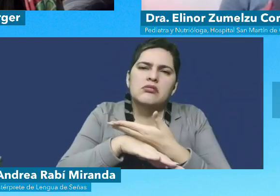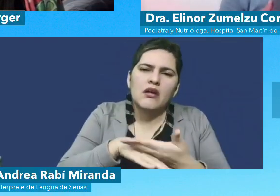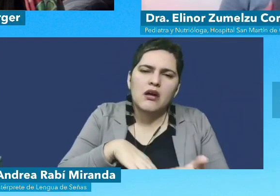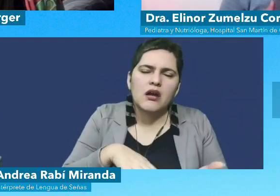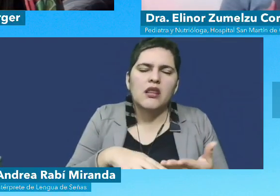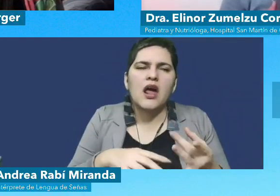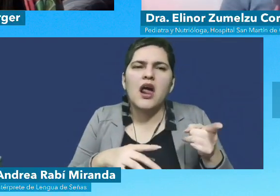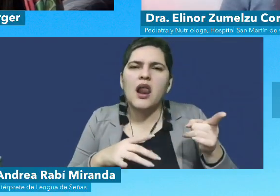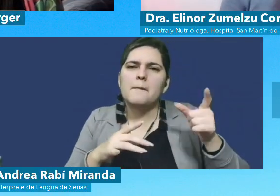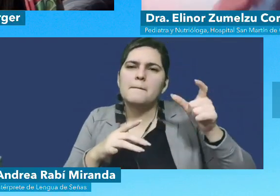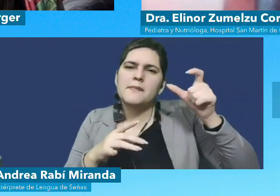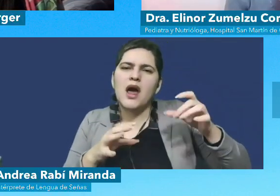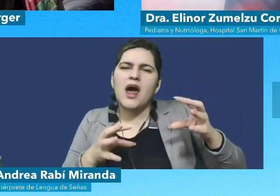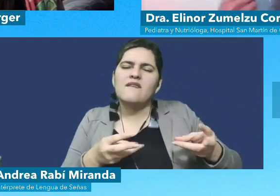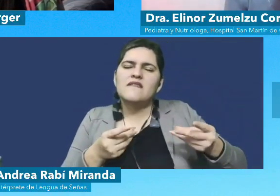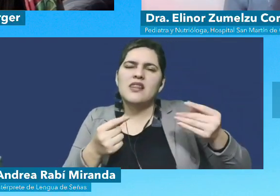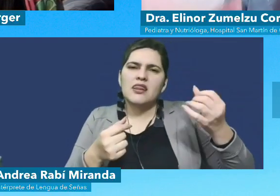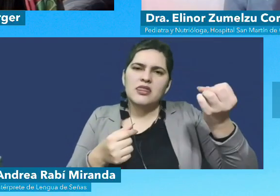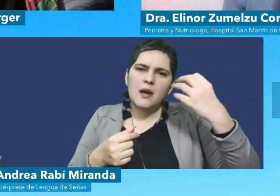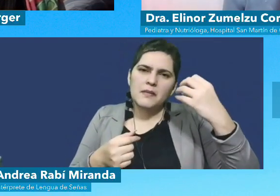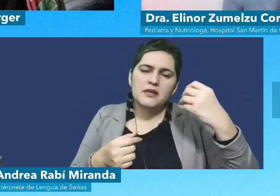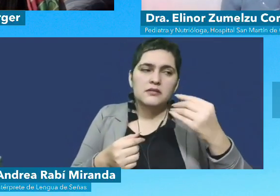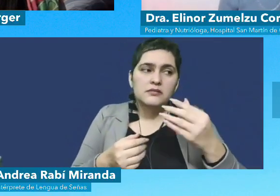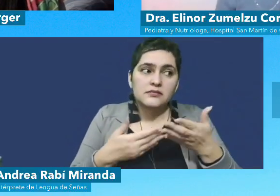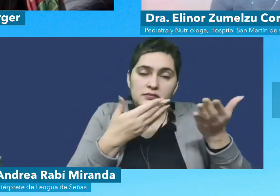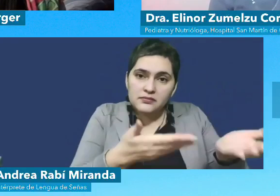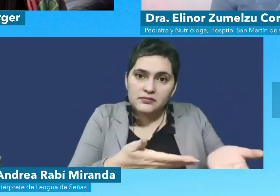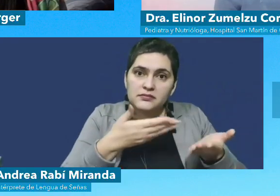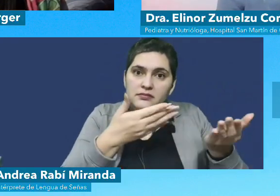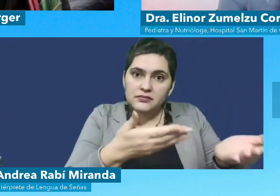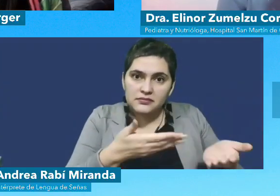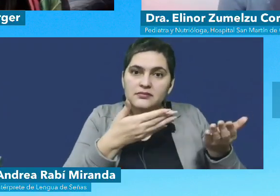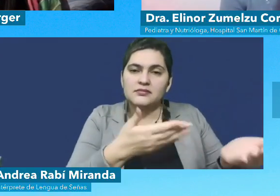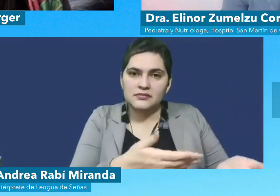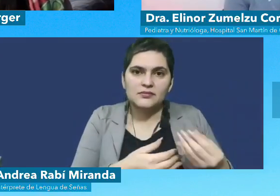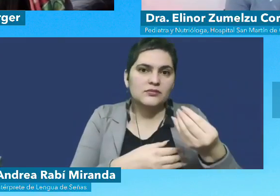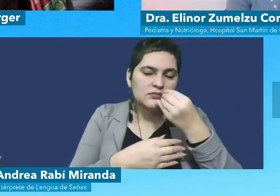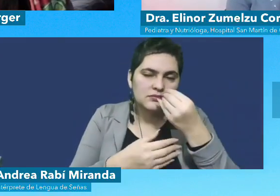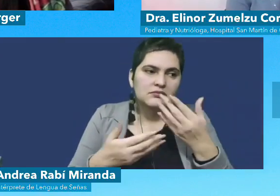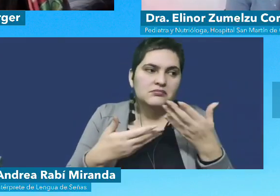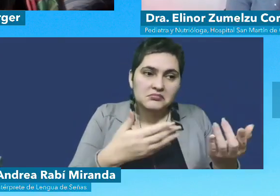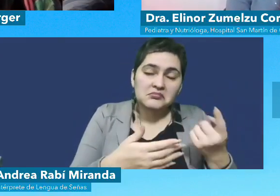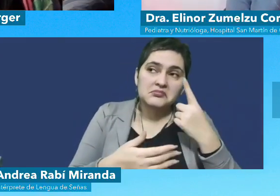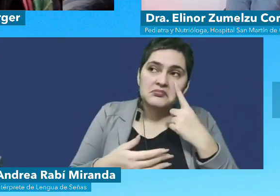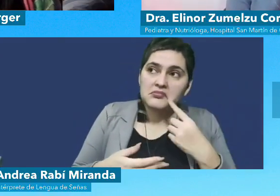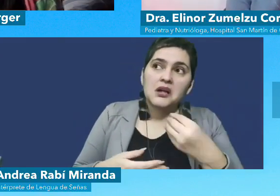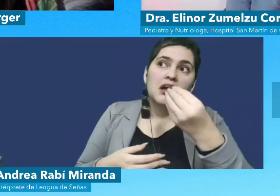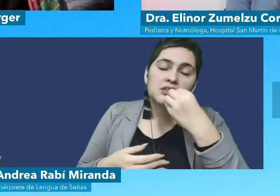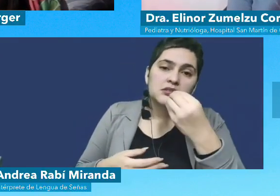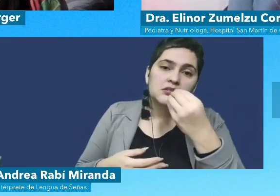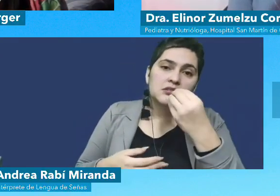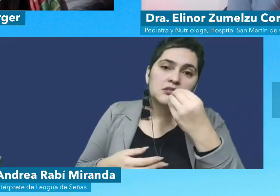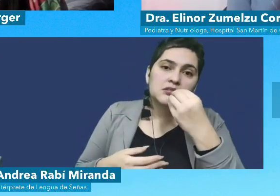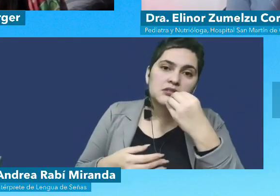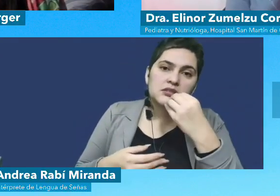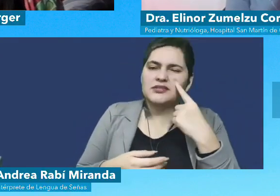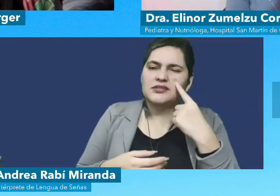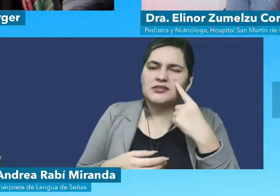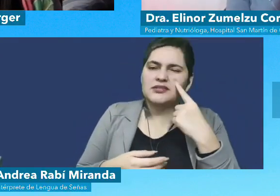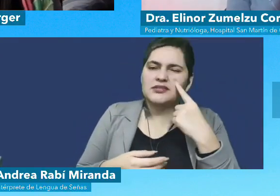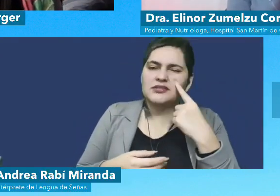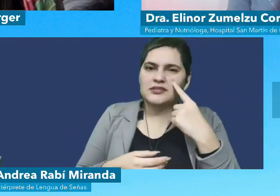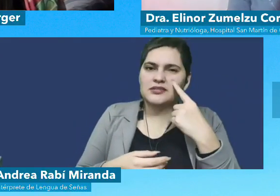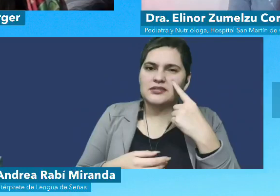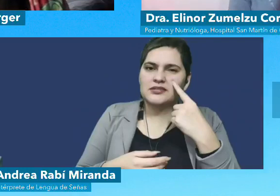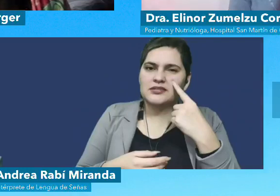hay que aprenderla. Ofrecer, ofrecer, ofrecer, ofrecer. Pero ciertamente que es un trabajo prolijo, hay que tener perseverancia, es un trabajo